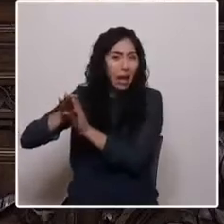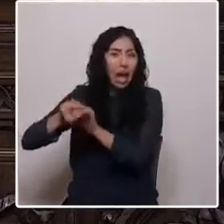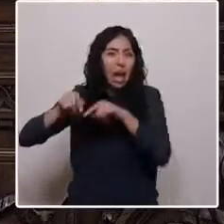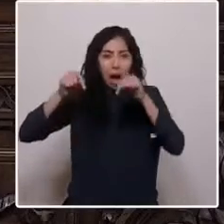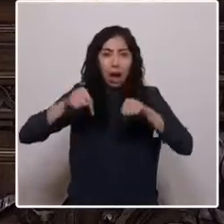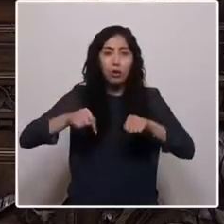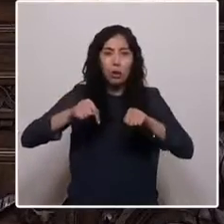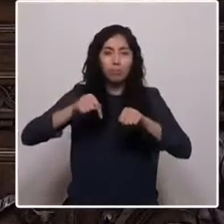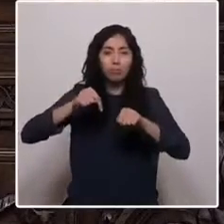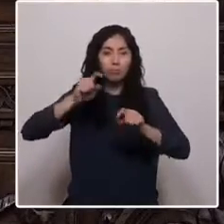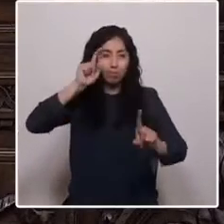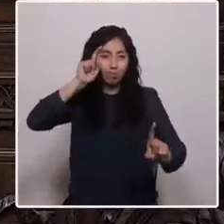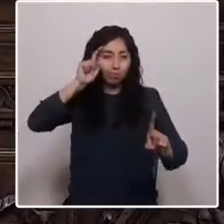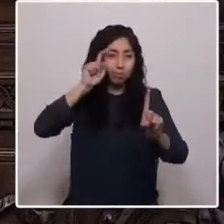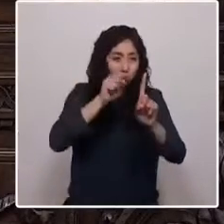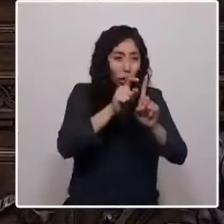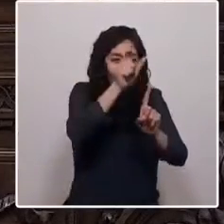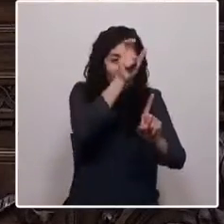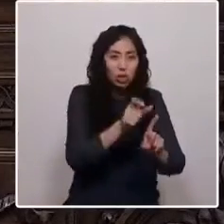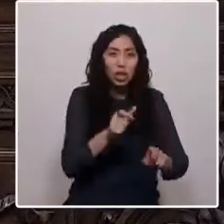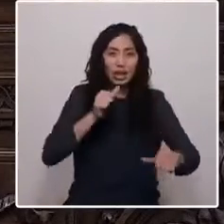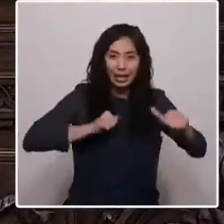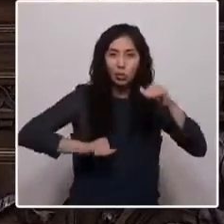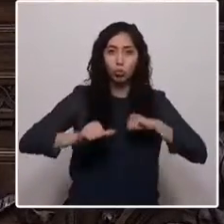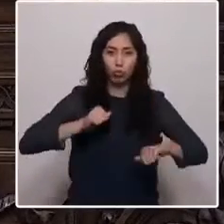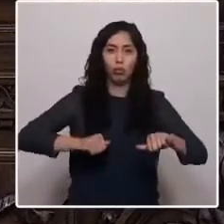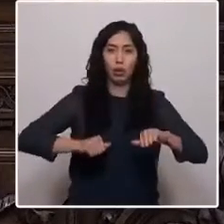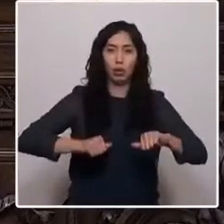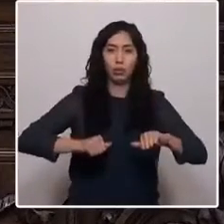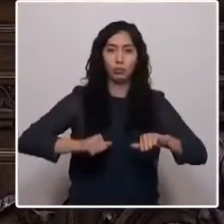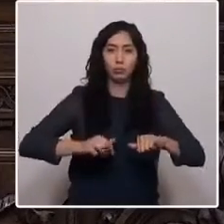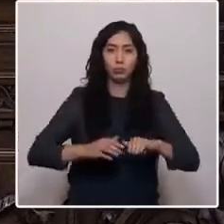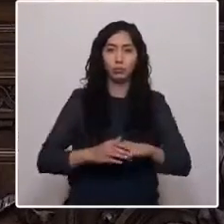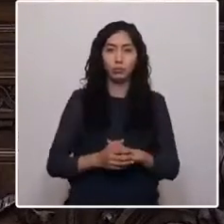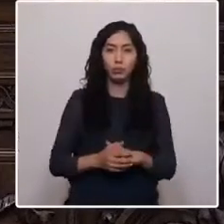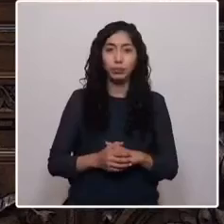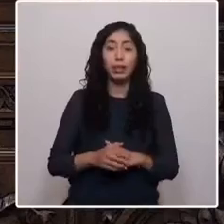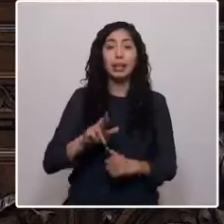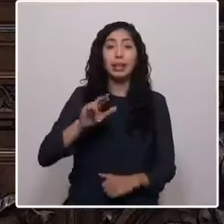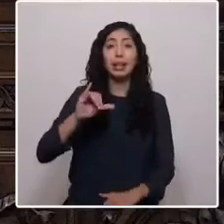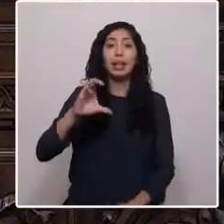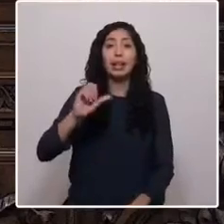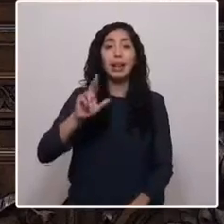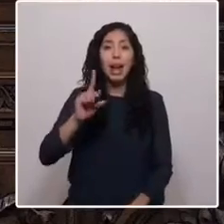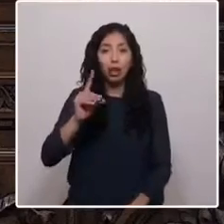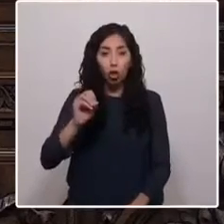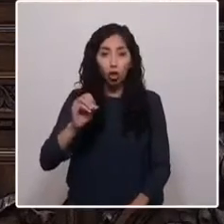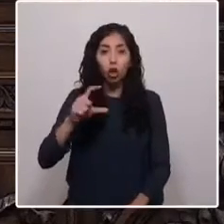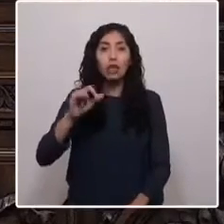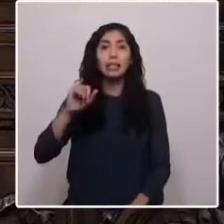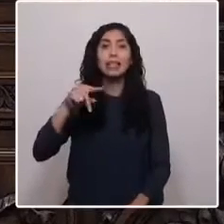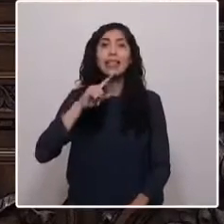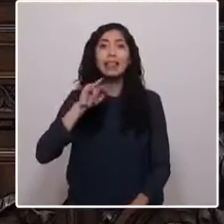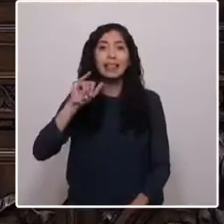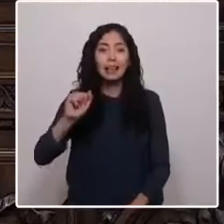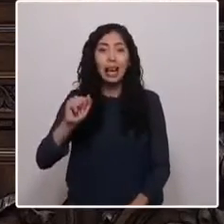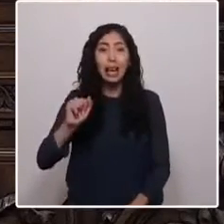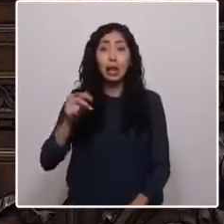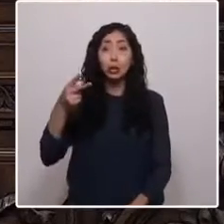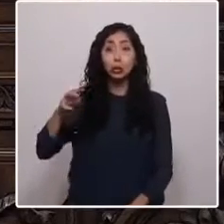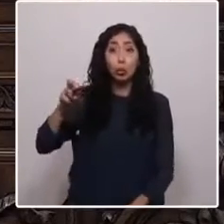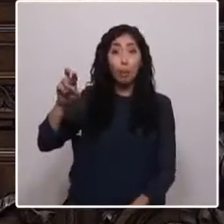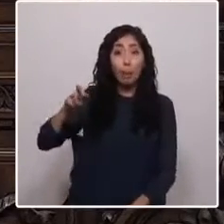causa del que sufre. A Ricardo y Cintia, sus padres, les quedan 70